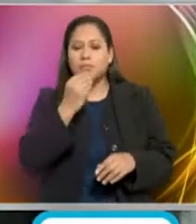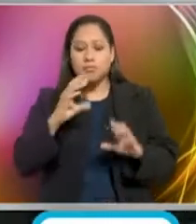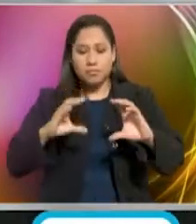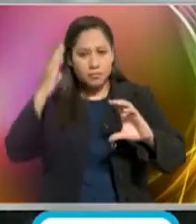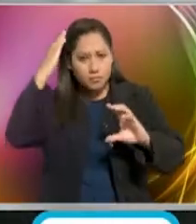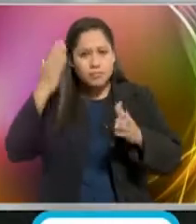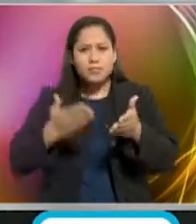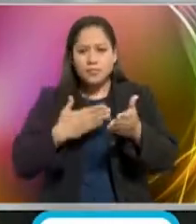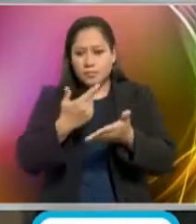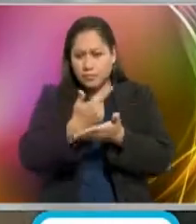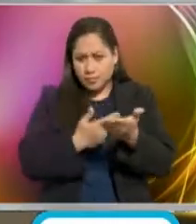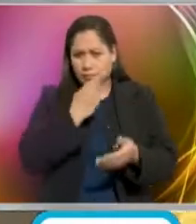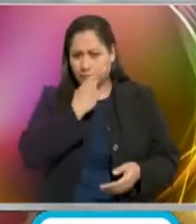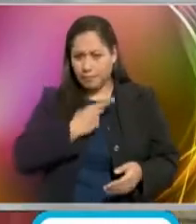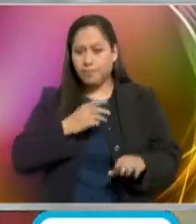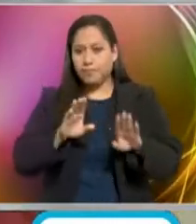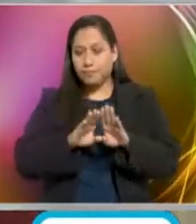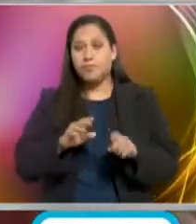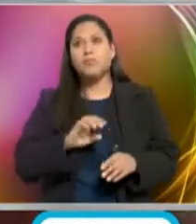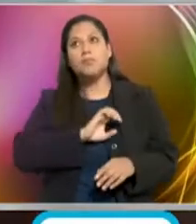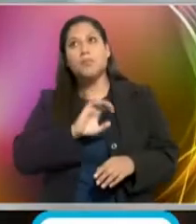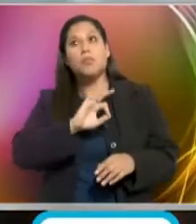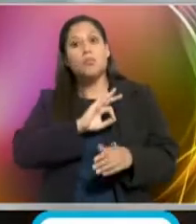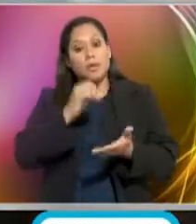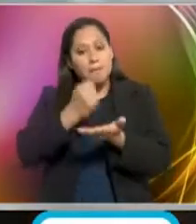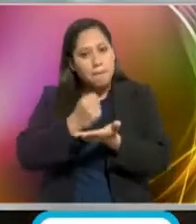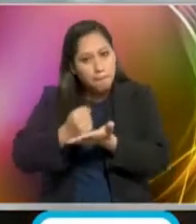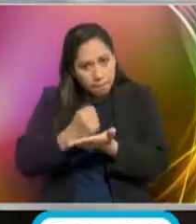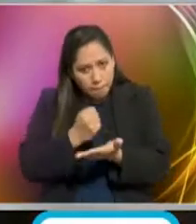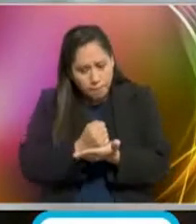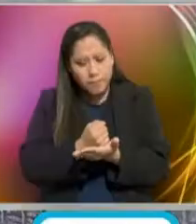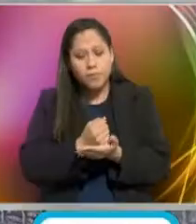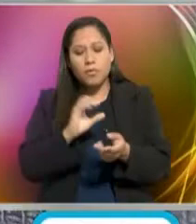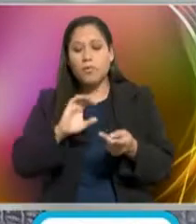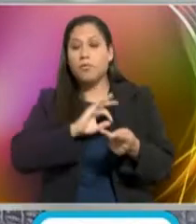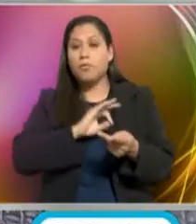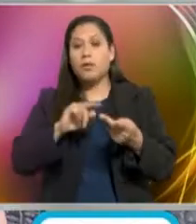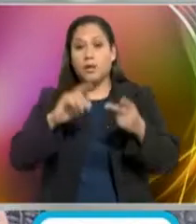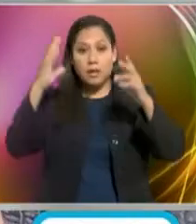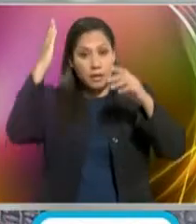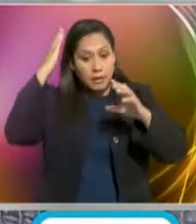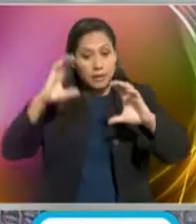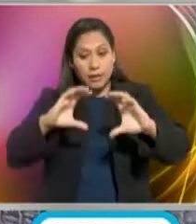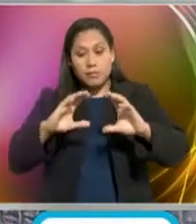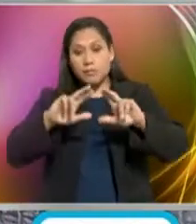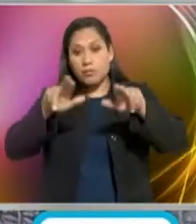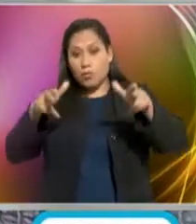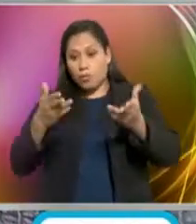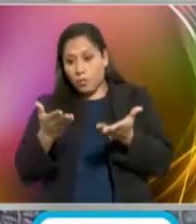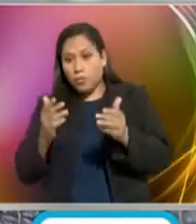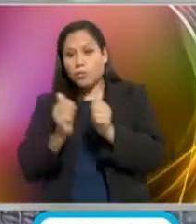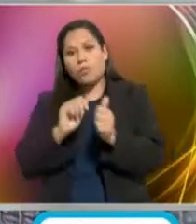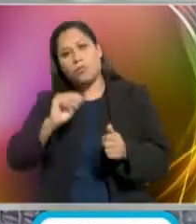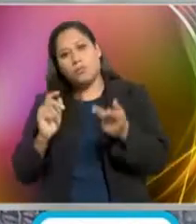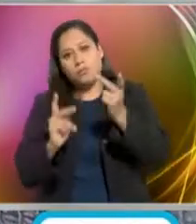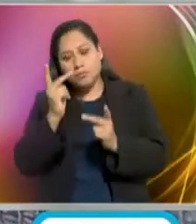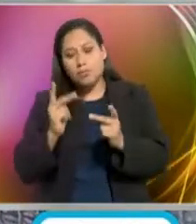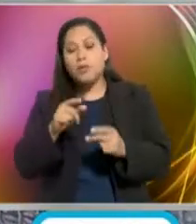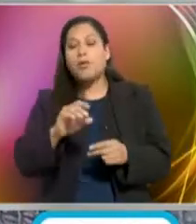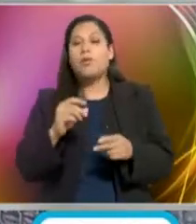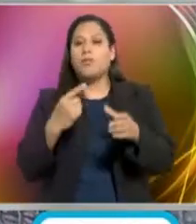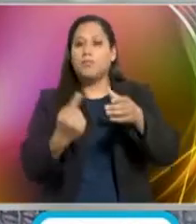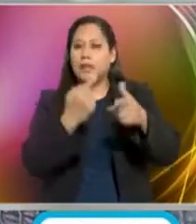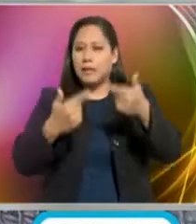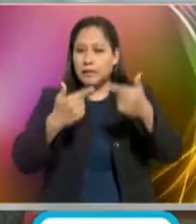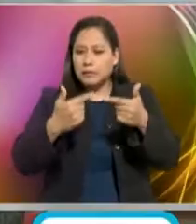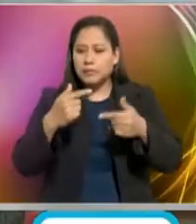recetas, Sandra. Por ejemplo, lo pueden hacer en puré, lo pueden hacer calabaza al horno junto con otras verduras, lo pueden incluir como crema de